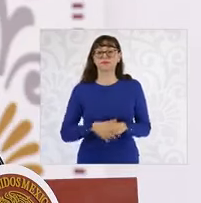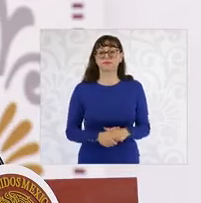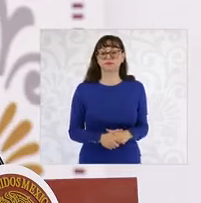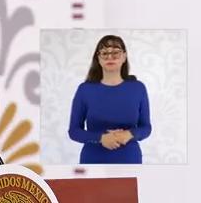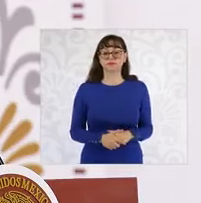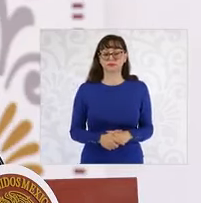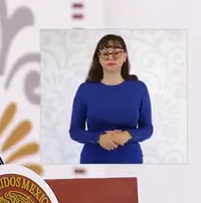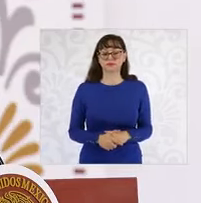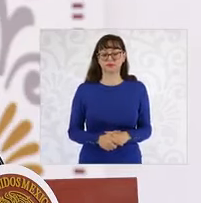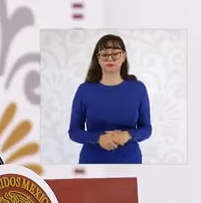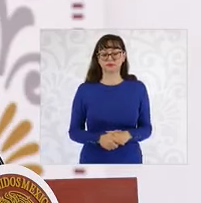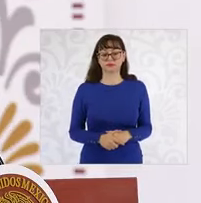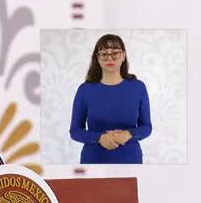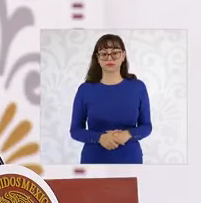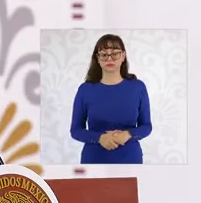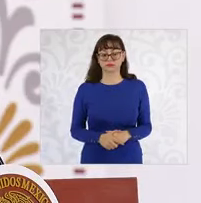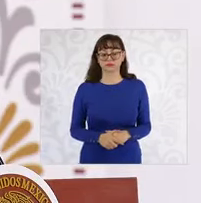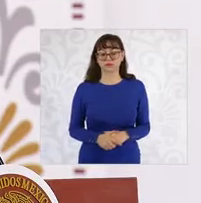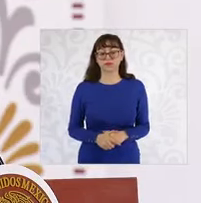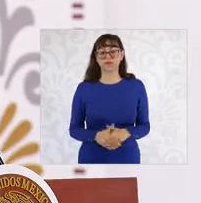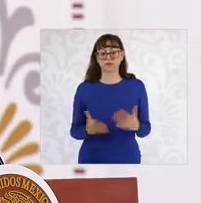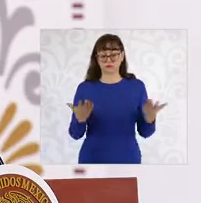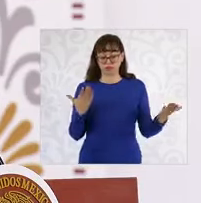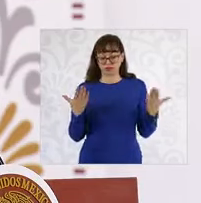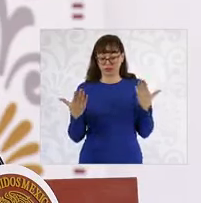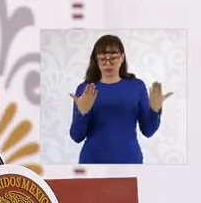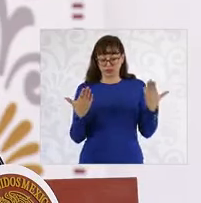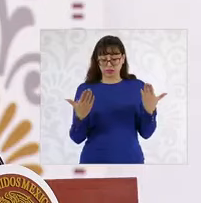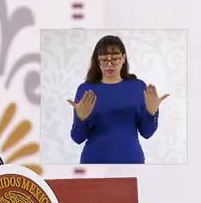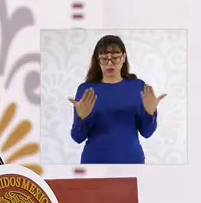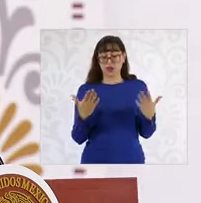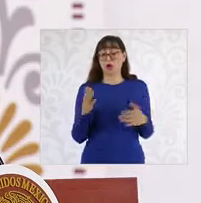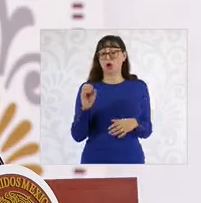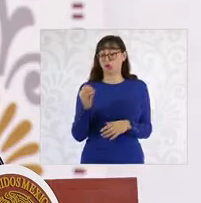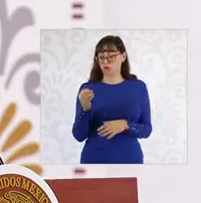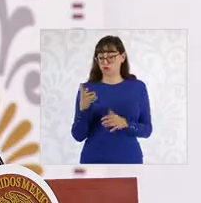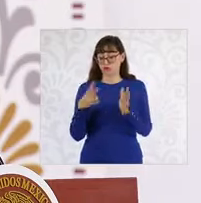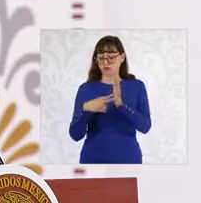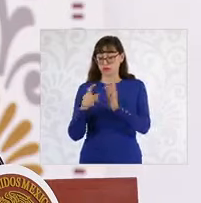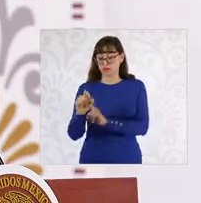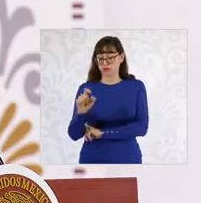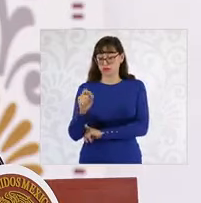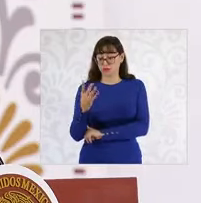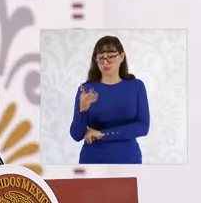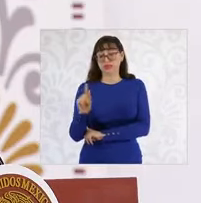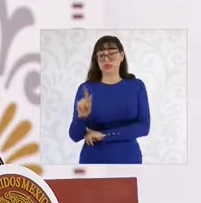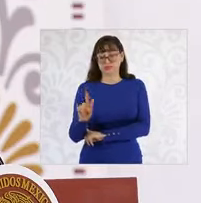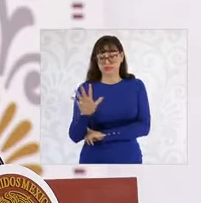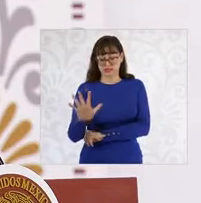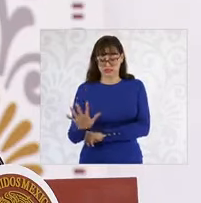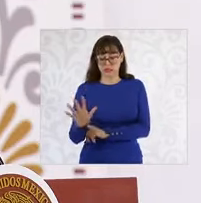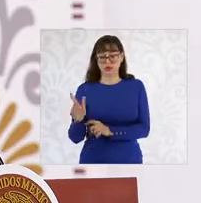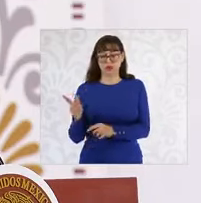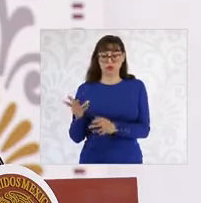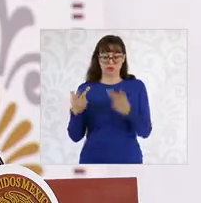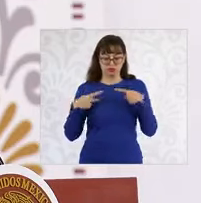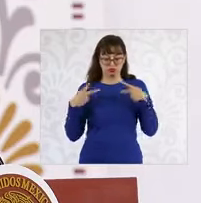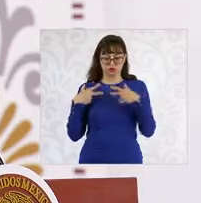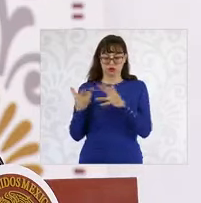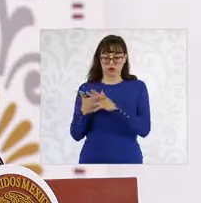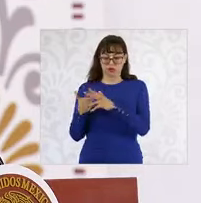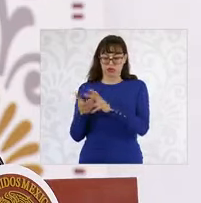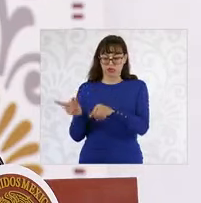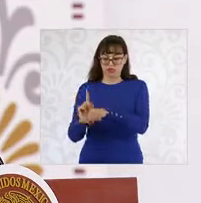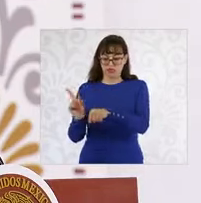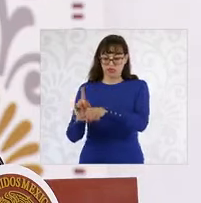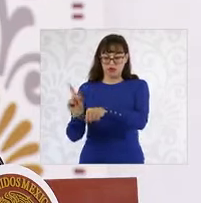preliminar de 75.3 registrado en octubre de 2024 con los meses de octubre de los